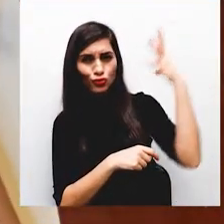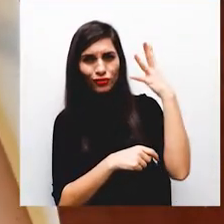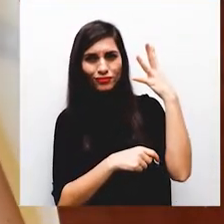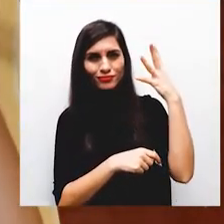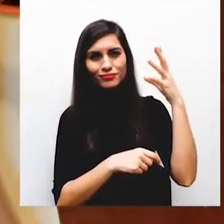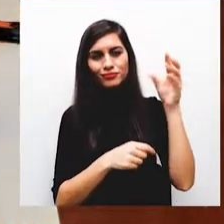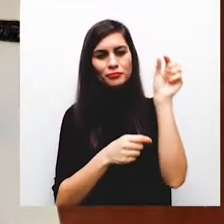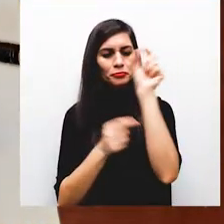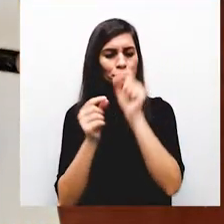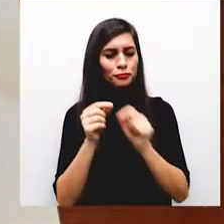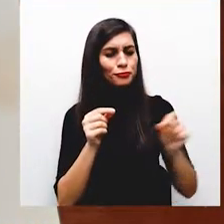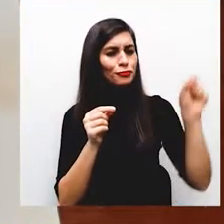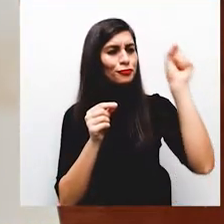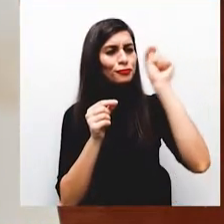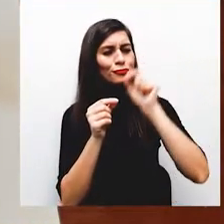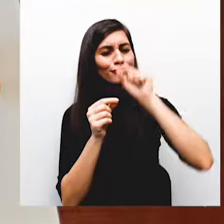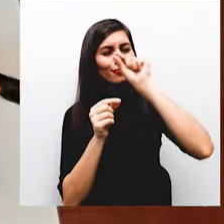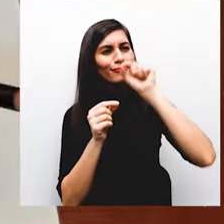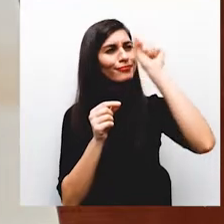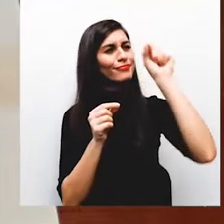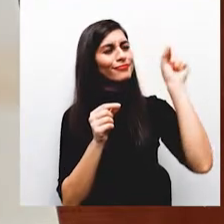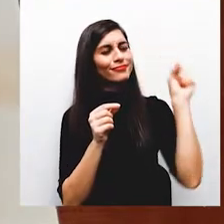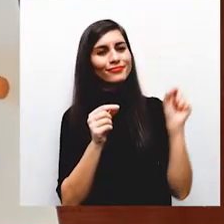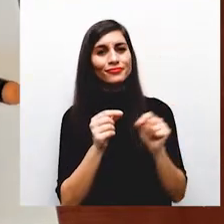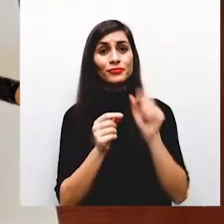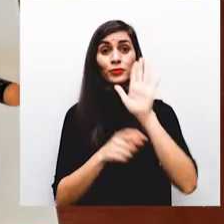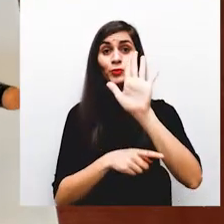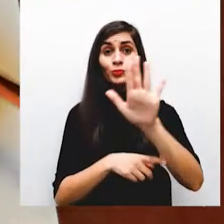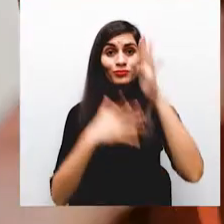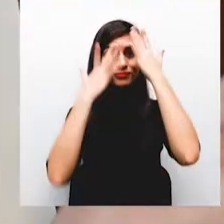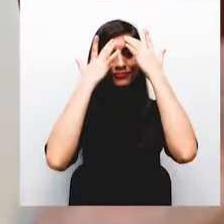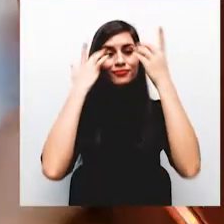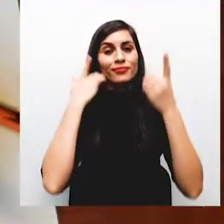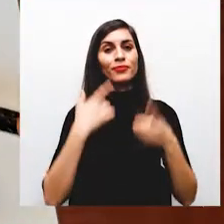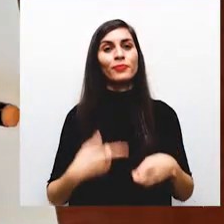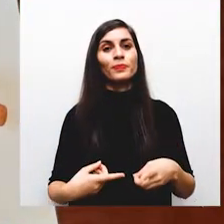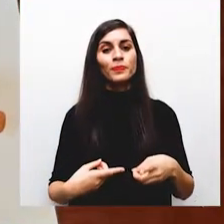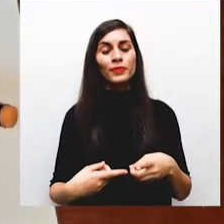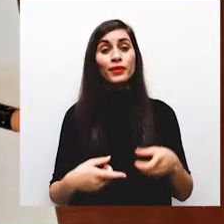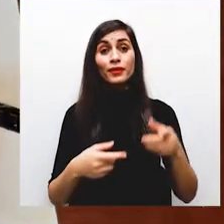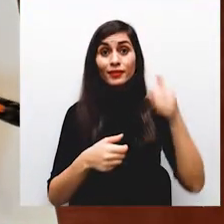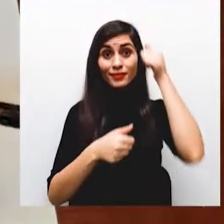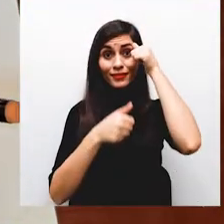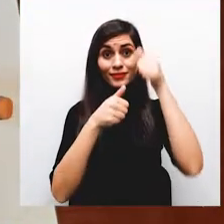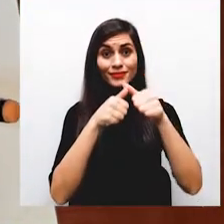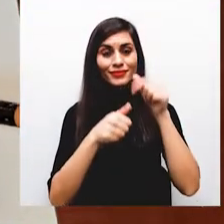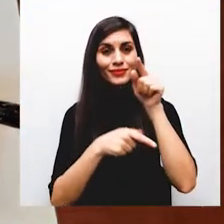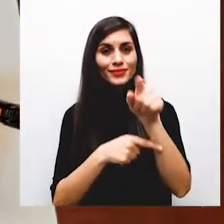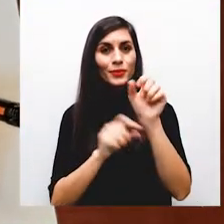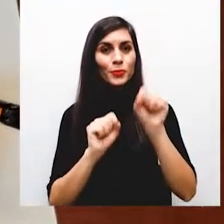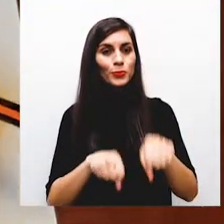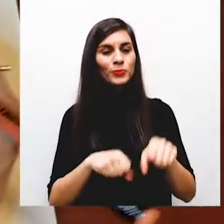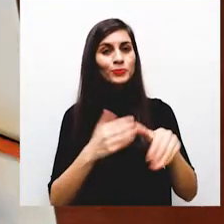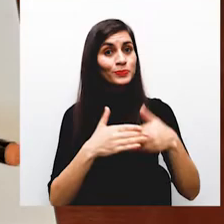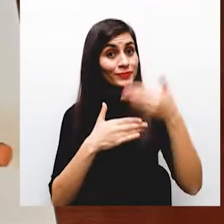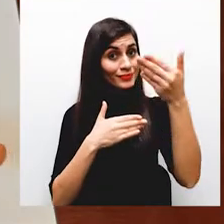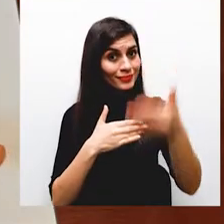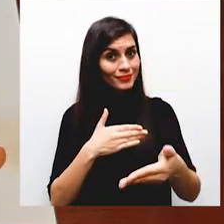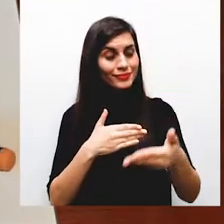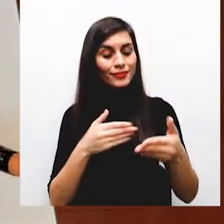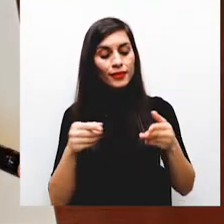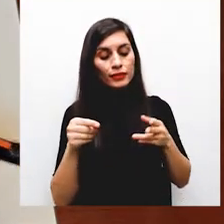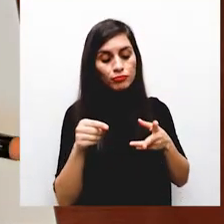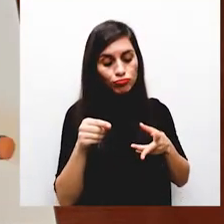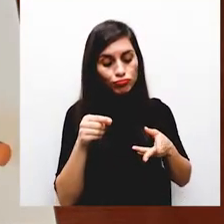por ejemplo. Entonces ya es a creatividad de ustedes. Recuerden que cada uno de esos dibujos después lo